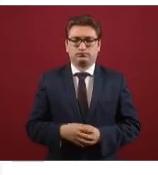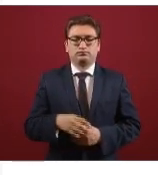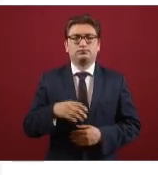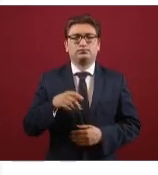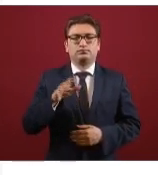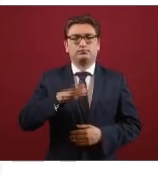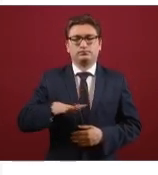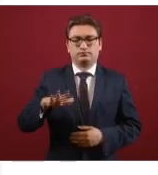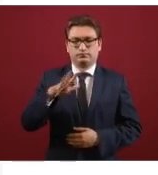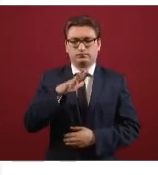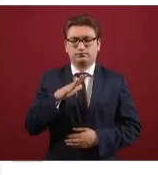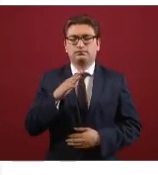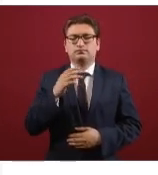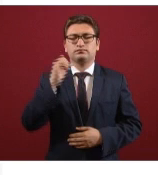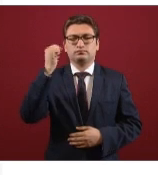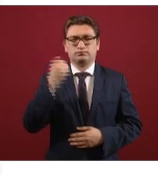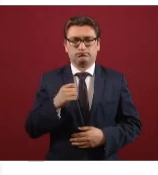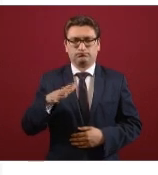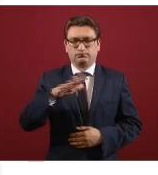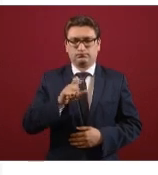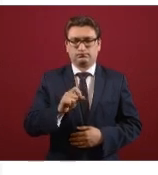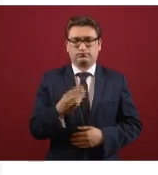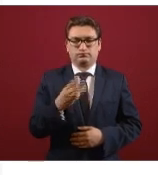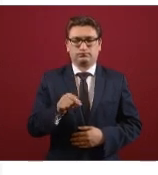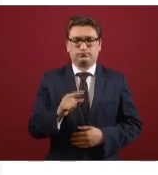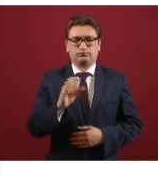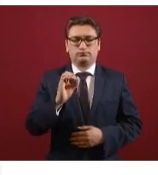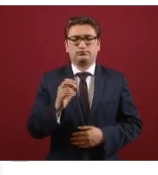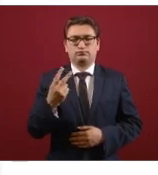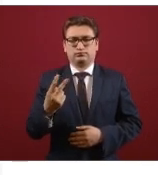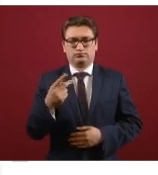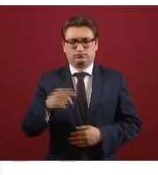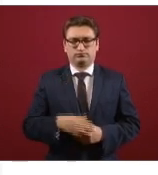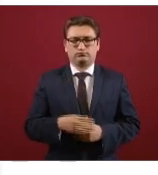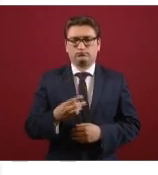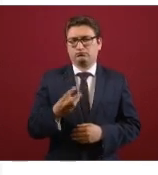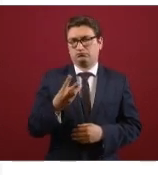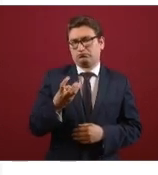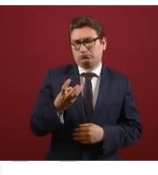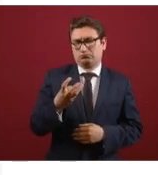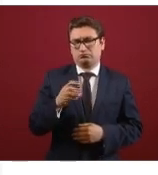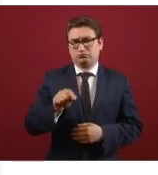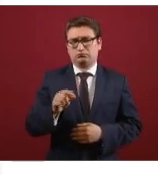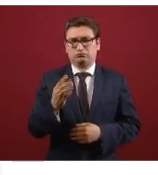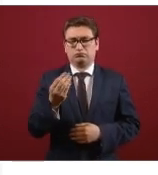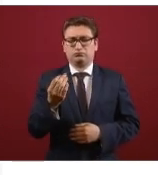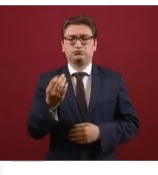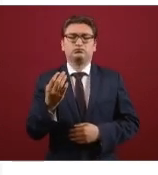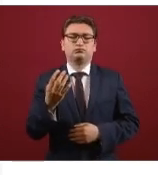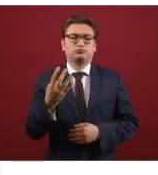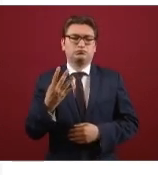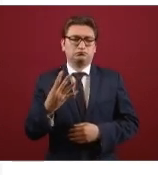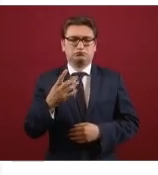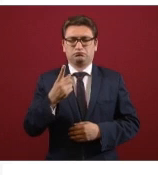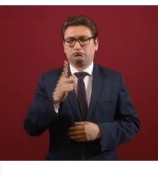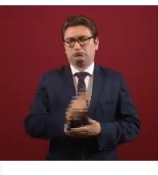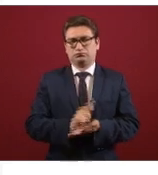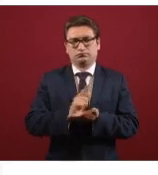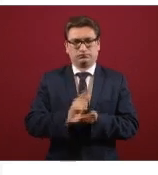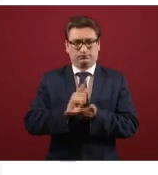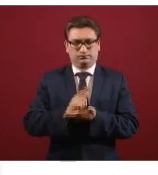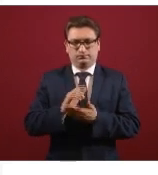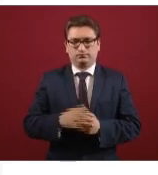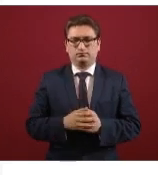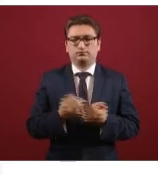sinaloa 23 pesos con 2 centavos por litro con un margen de 3 pesos 94 centavos por litro y